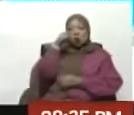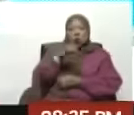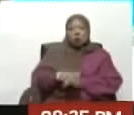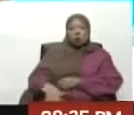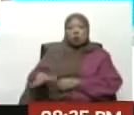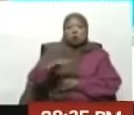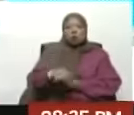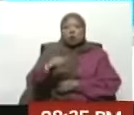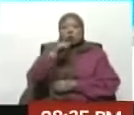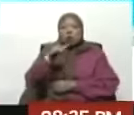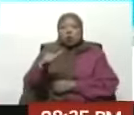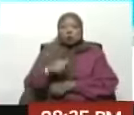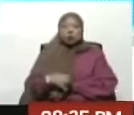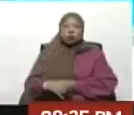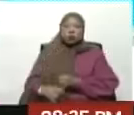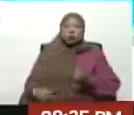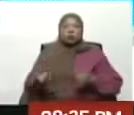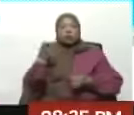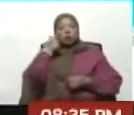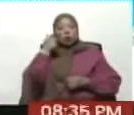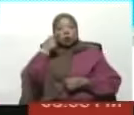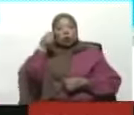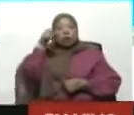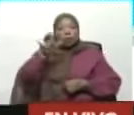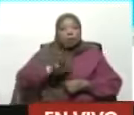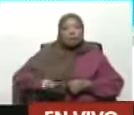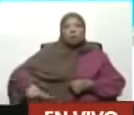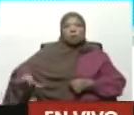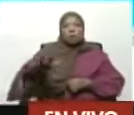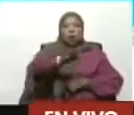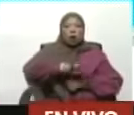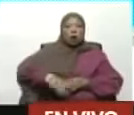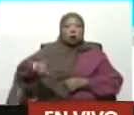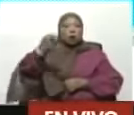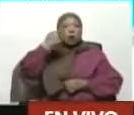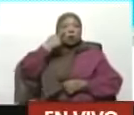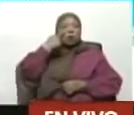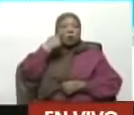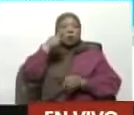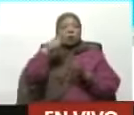Lo denunció. Alerta pueblo. Mil ojos.